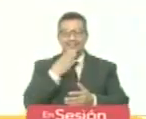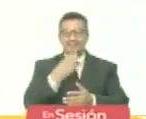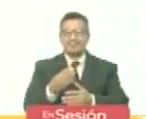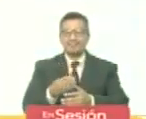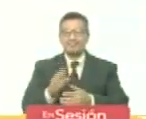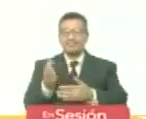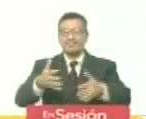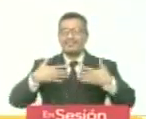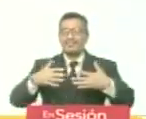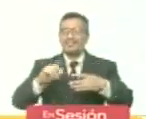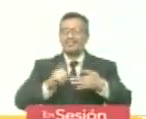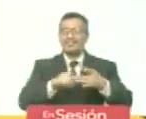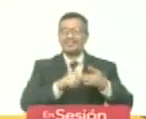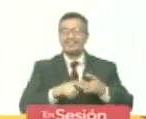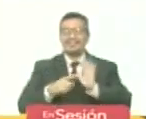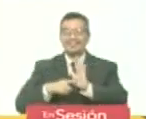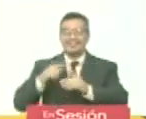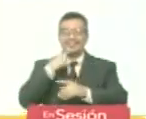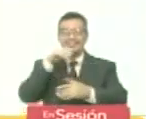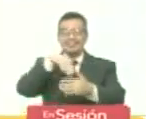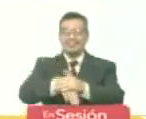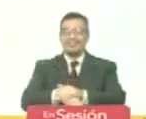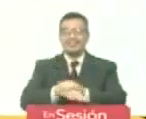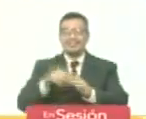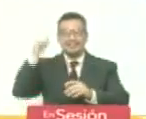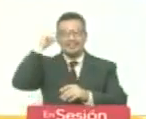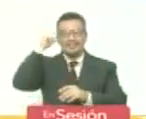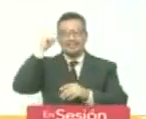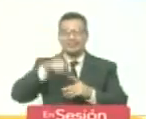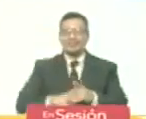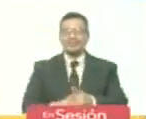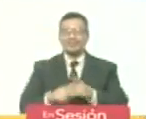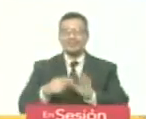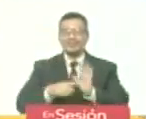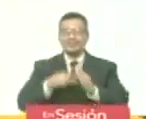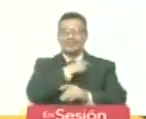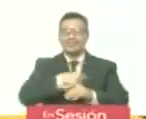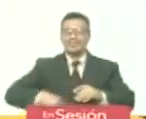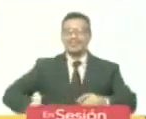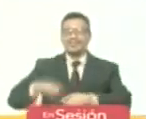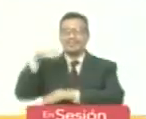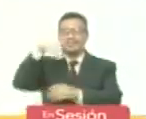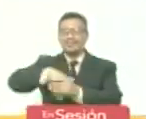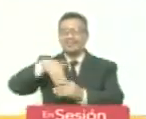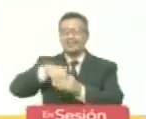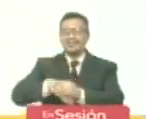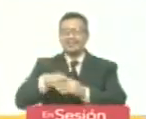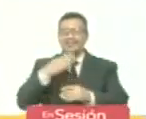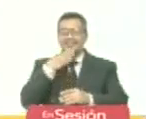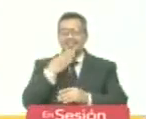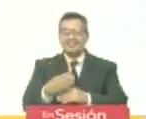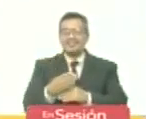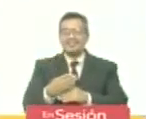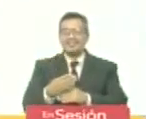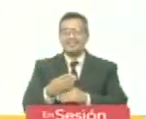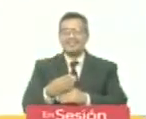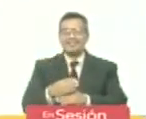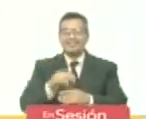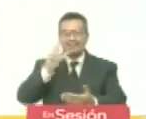urgencia reglamentaria para ser incluido en el orden del día. El presidente sometió a votación la solicitud,